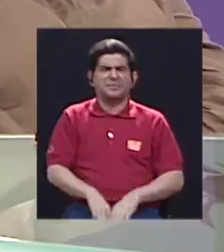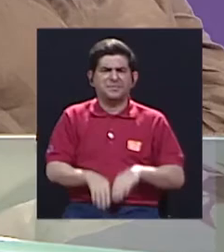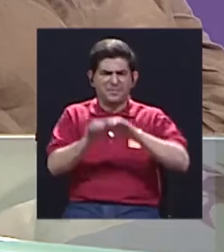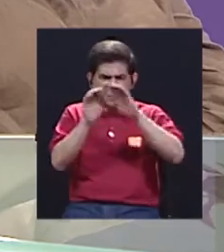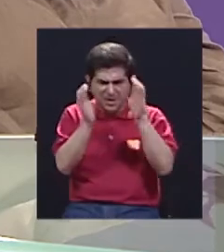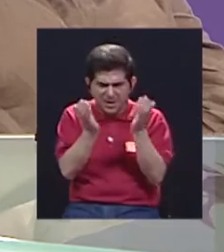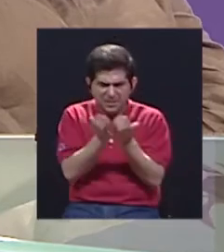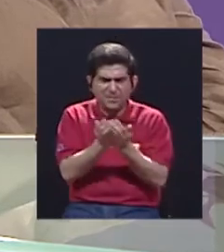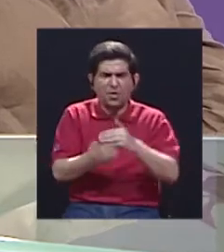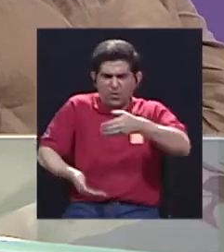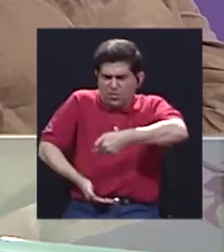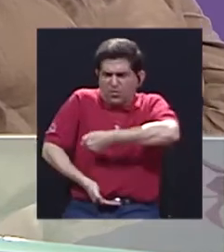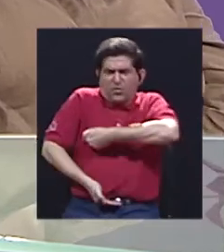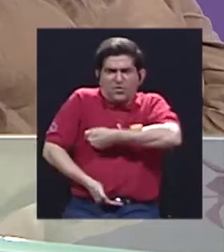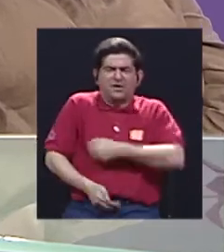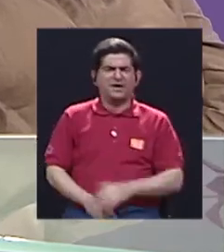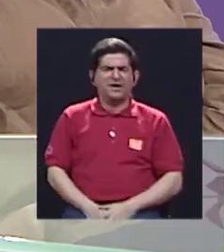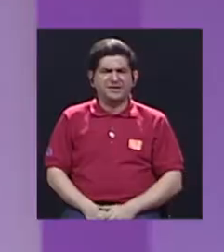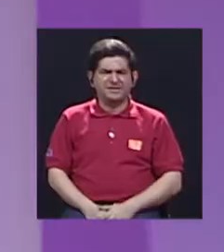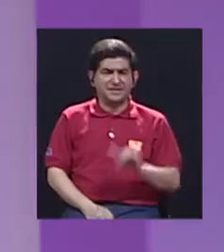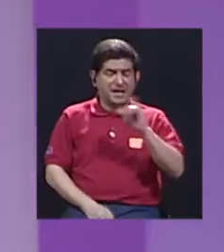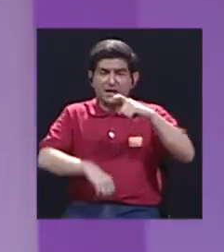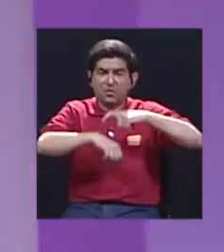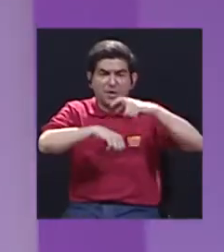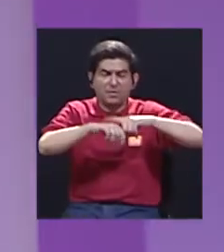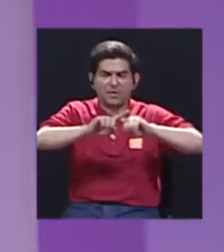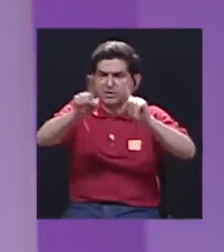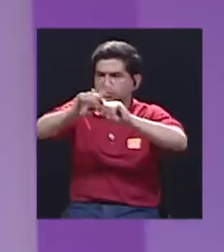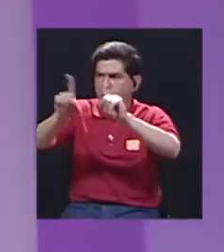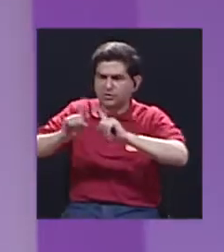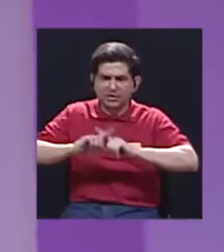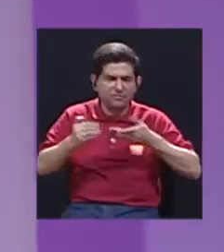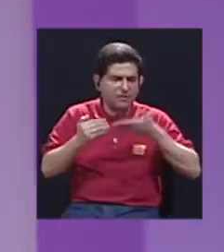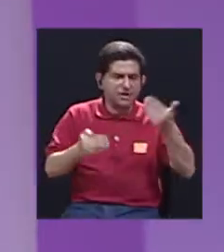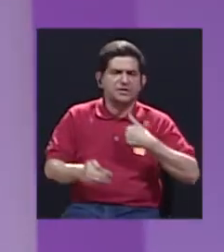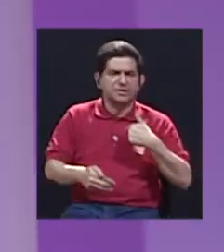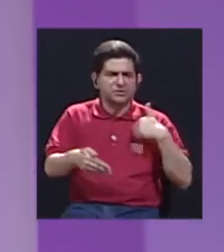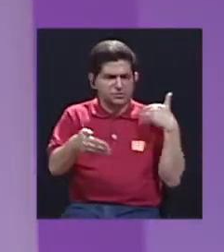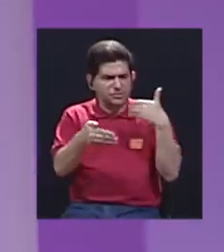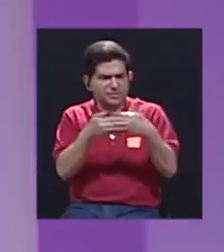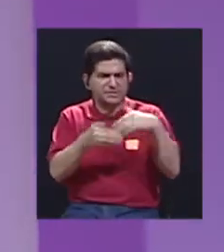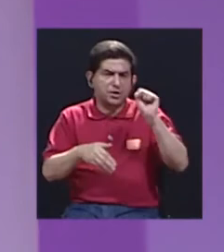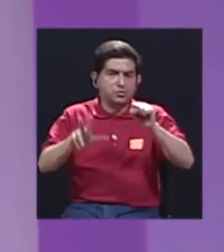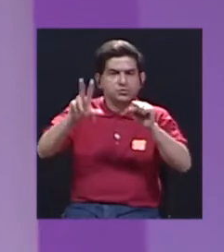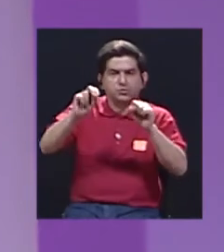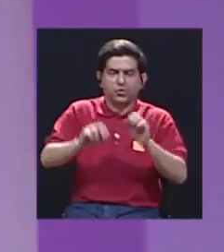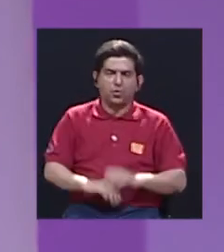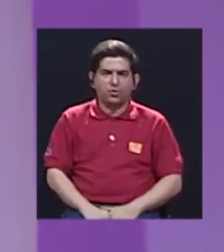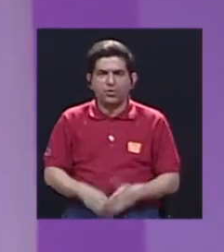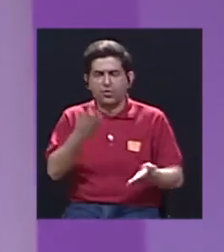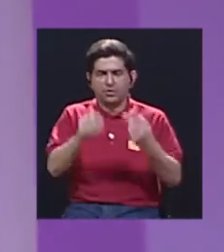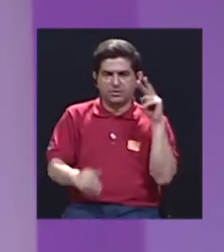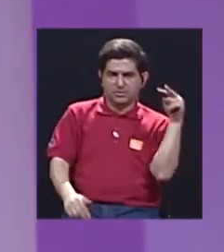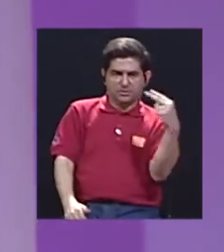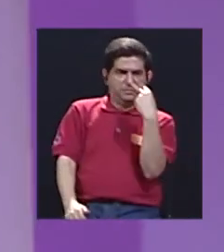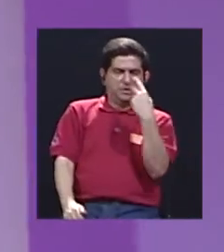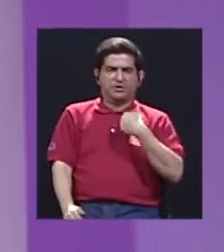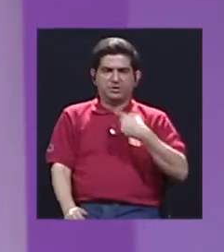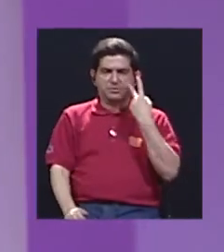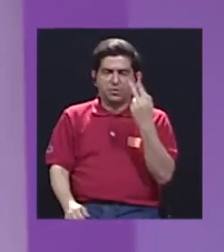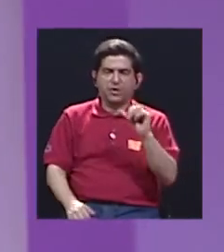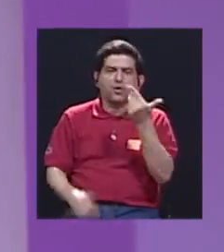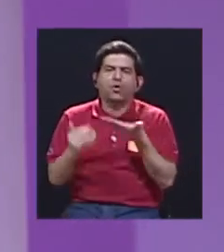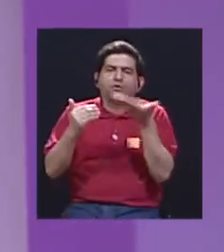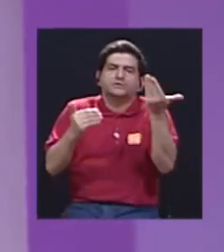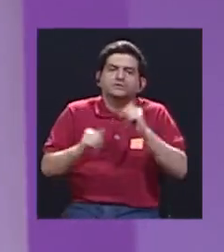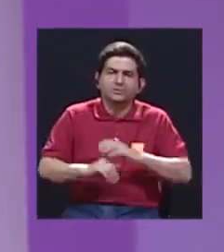y a la vez había unas grandes tetonas y a la vez, entonces era como, me acerco, pero mejor no me acerco porque si me acerco me están viendo como que estoy viendo otra cosa.